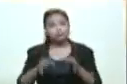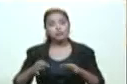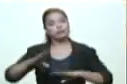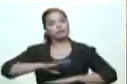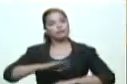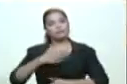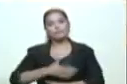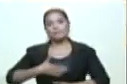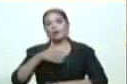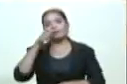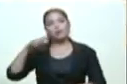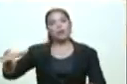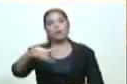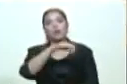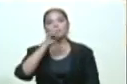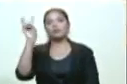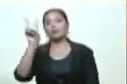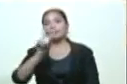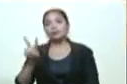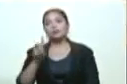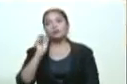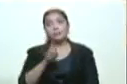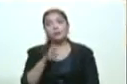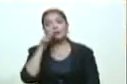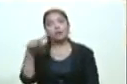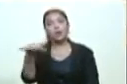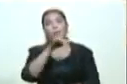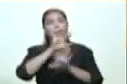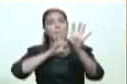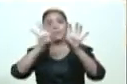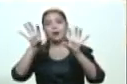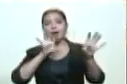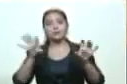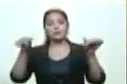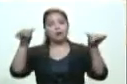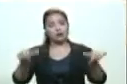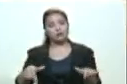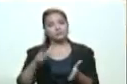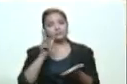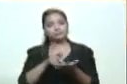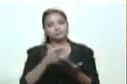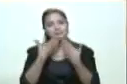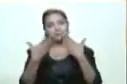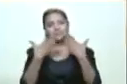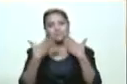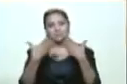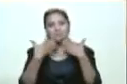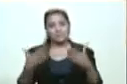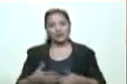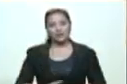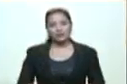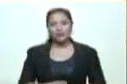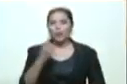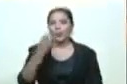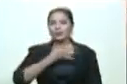bienestar del pueblo venezolano y de los pueblos de los países que están aquí representados. Muchas gracias. Buenas tardes.